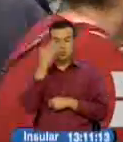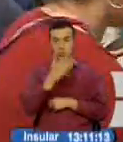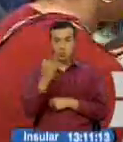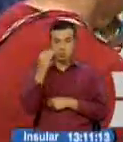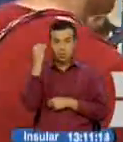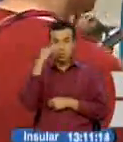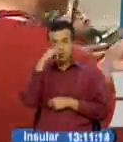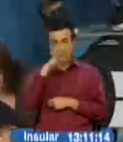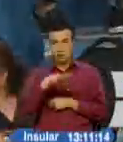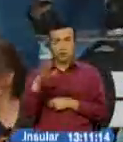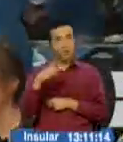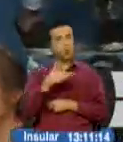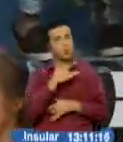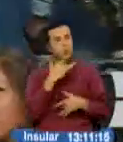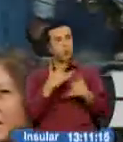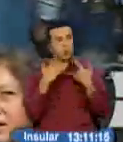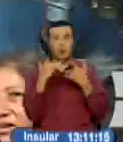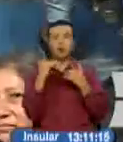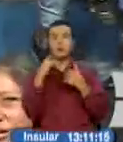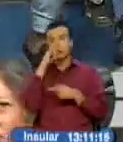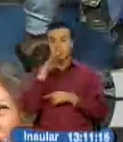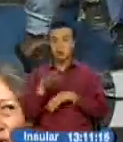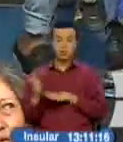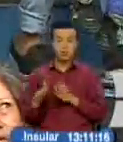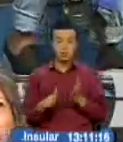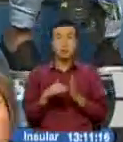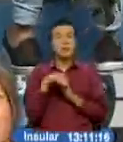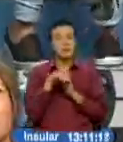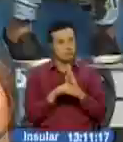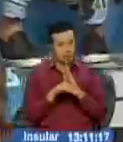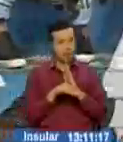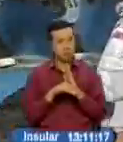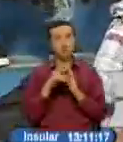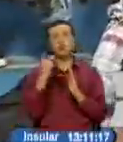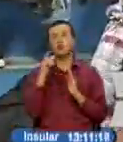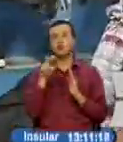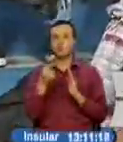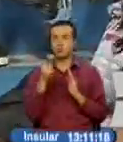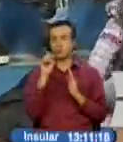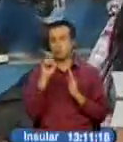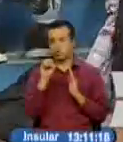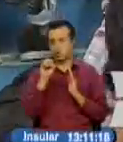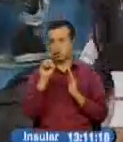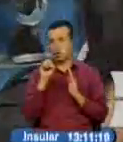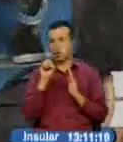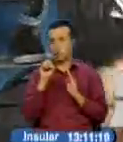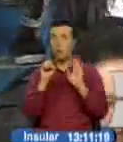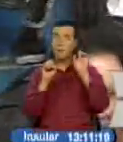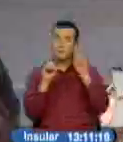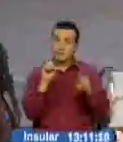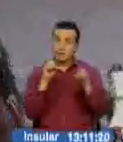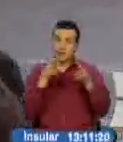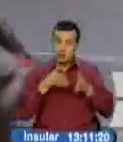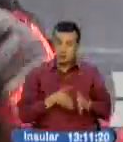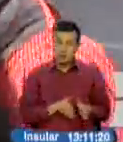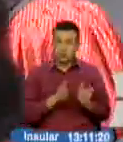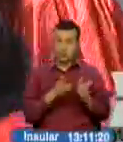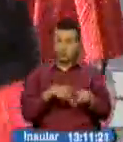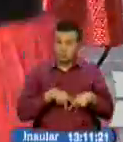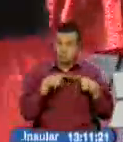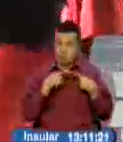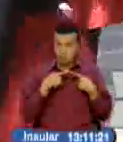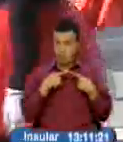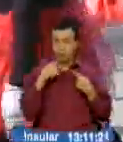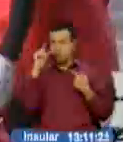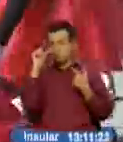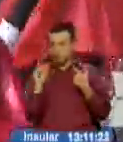esta niñez vibrante. La tasa de mortalidad infantil también se redujo al 11.0 por cada 1.000 nacidos vivos. Sin embargo, en esta